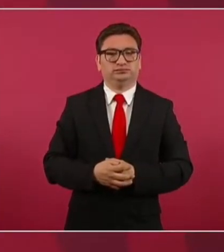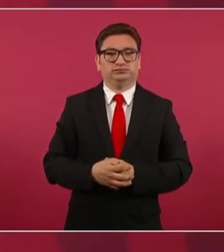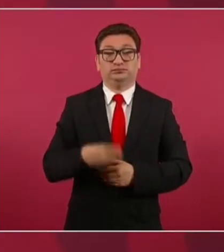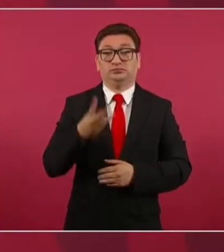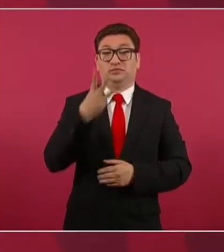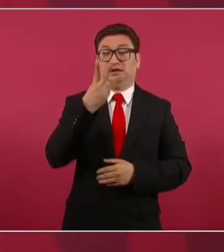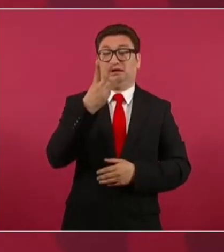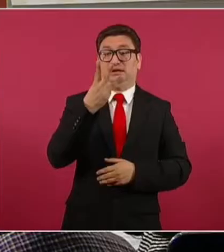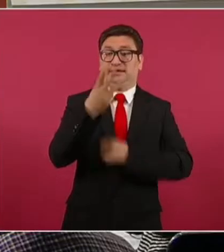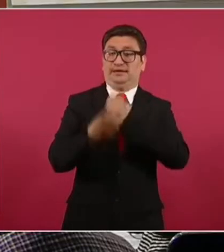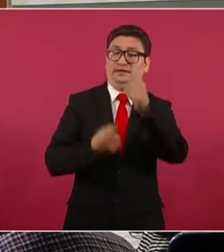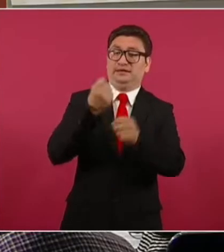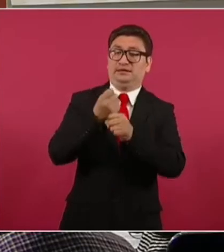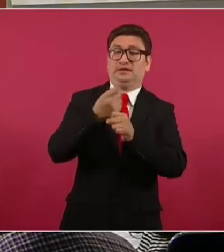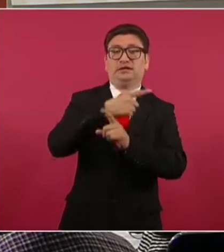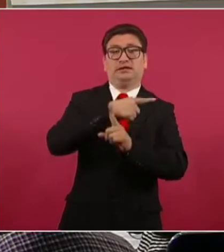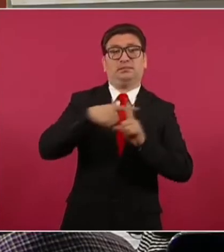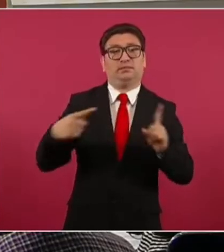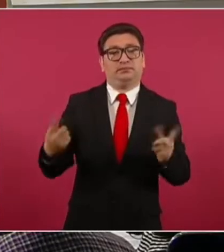3 años y medio.